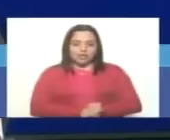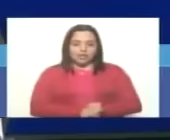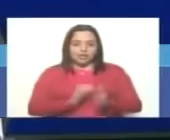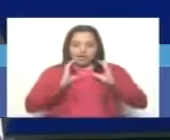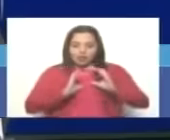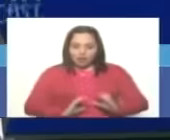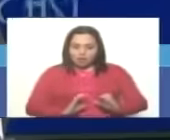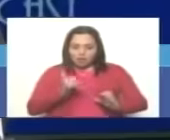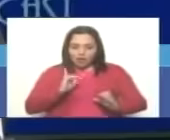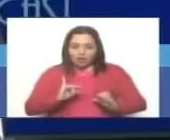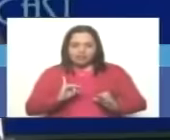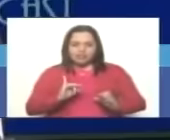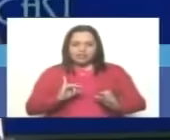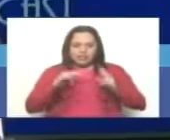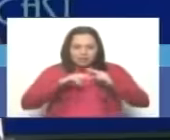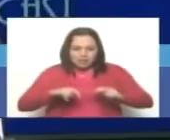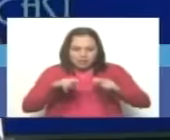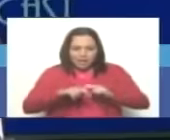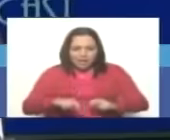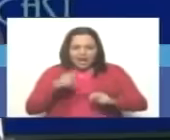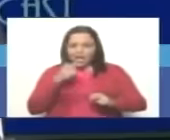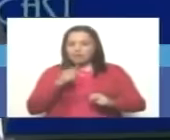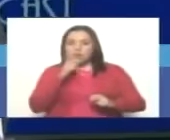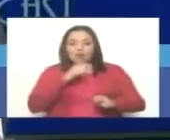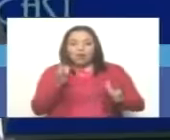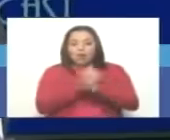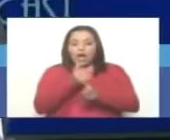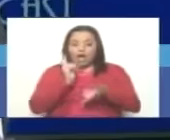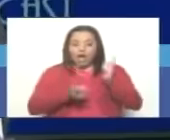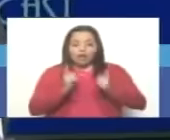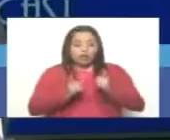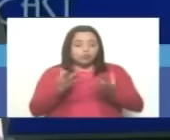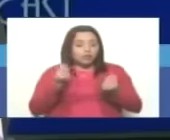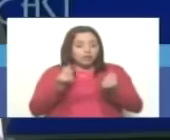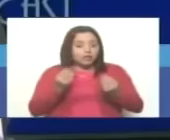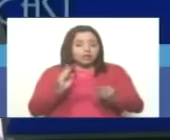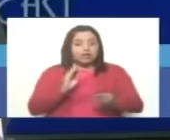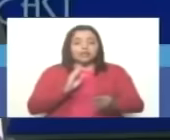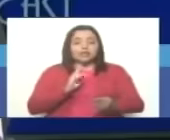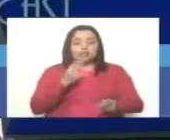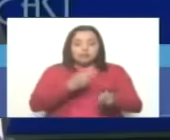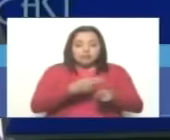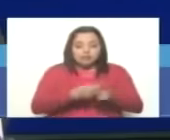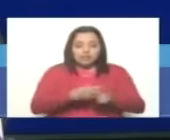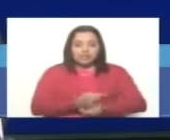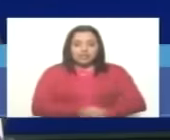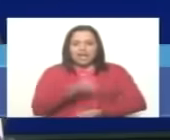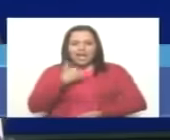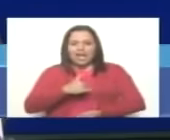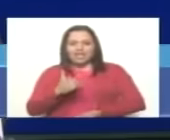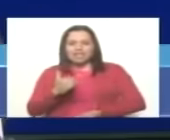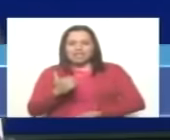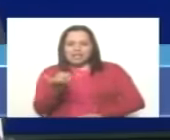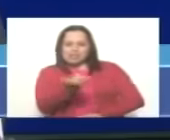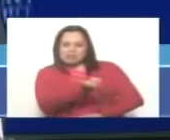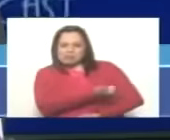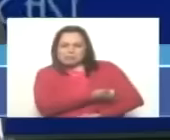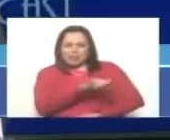obviado algo muy delicado. Las heridas punzo penetrantes que tenía Cancerbero en el costado